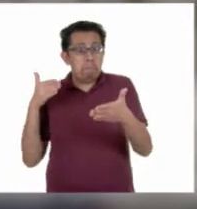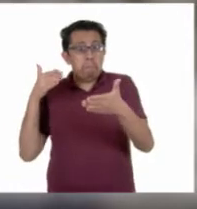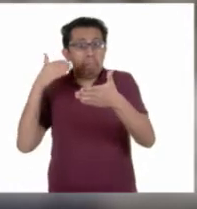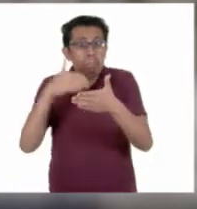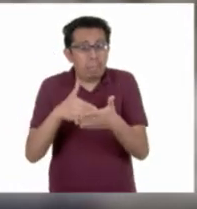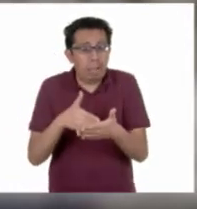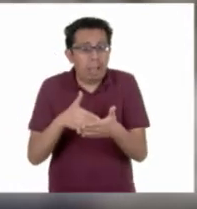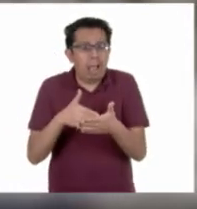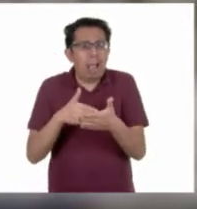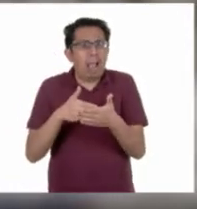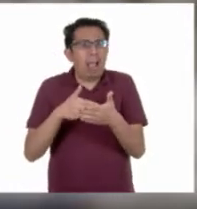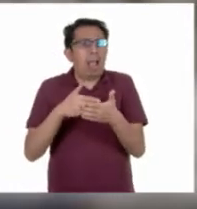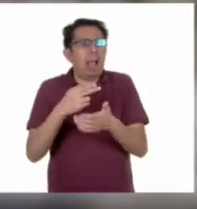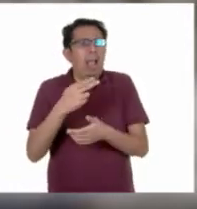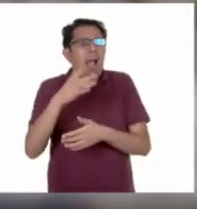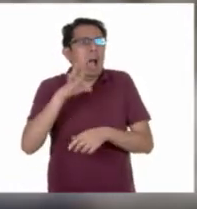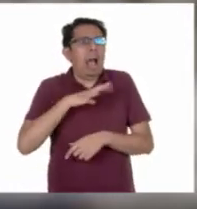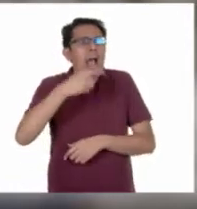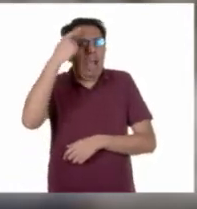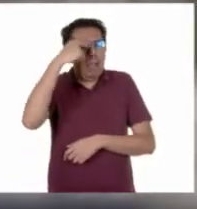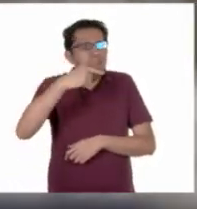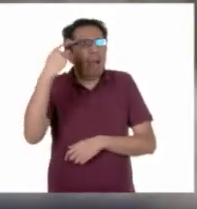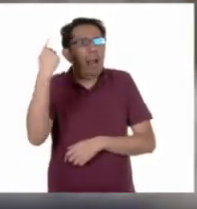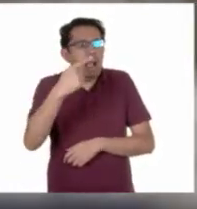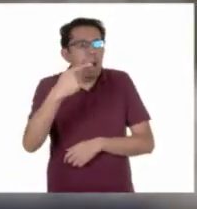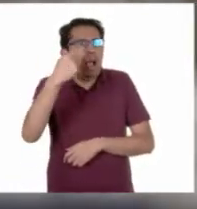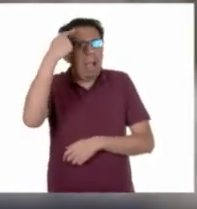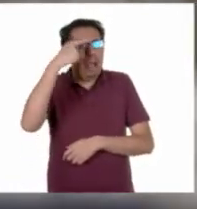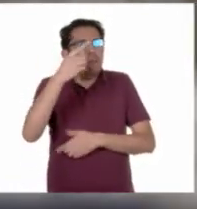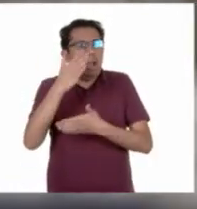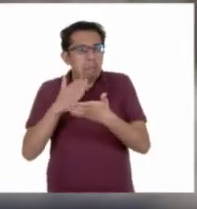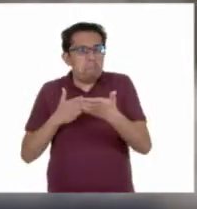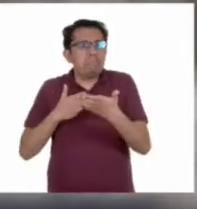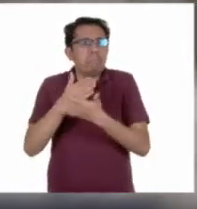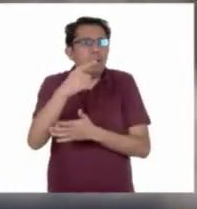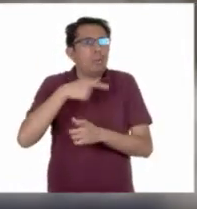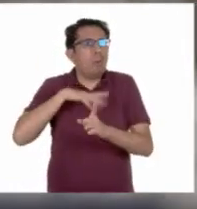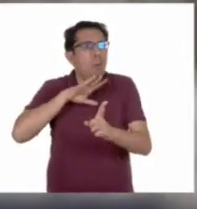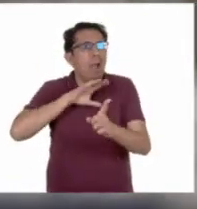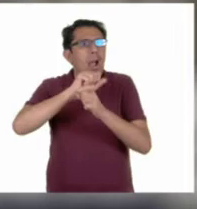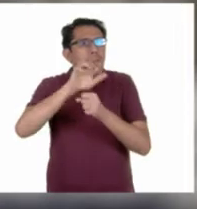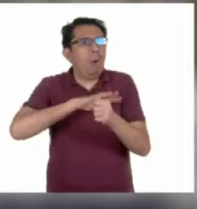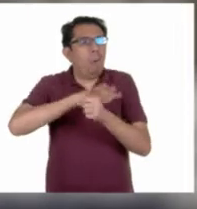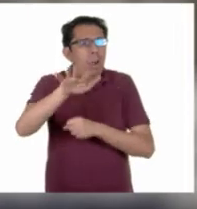límites solamente se crearon para marcar la distancia hasta donde tú quieres llegar.